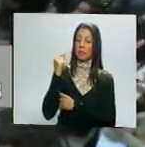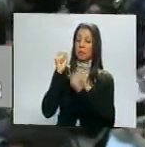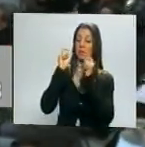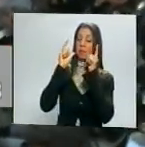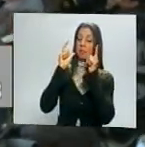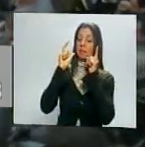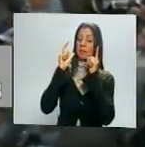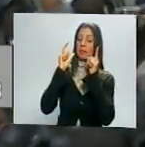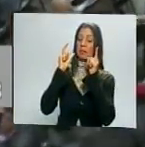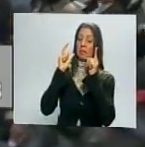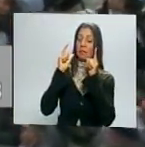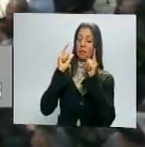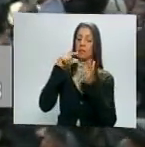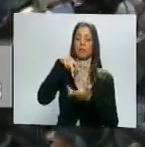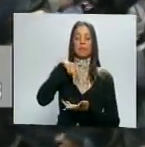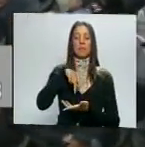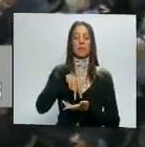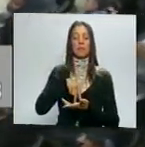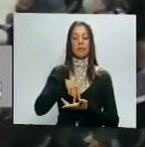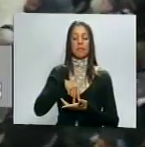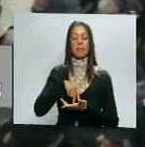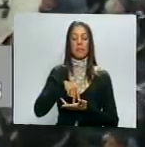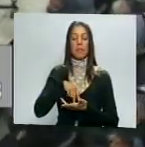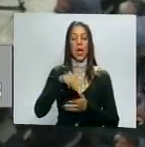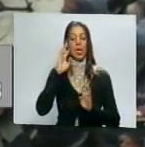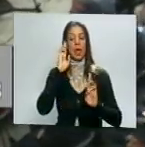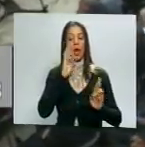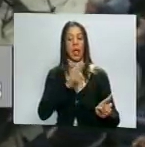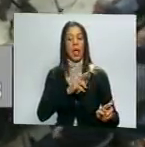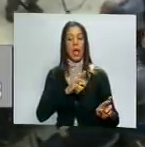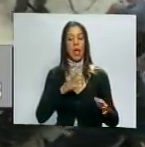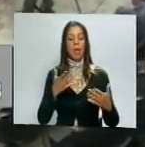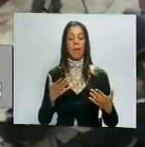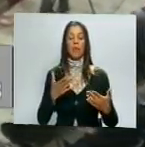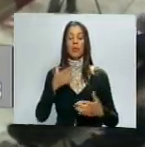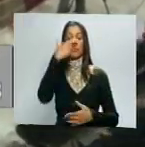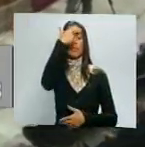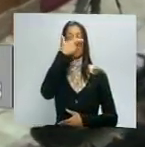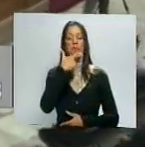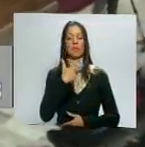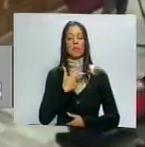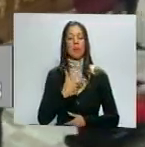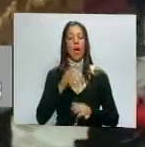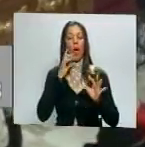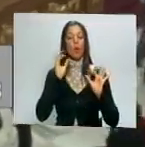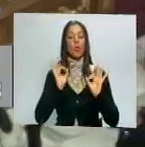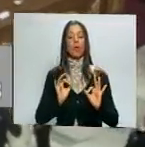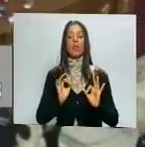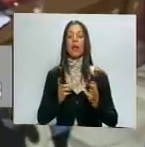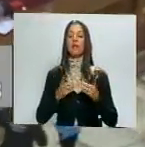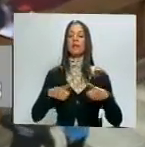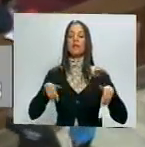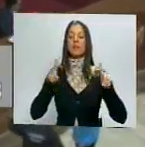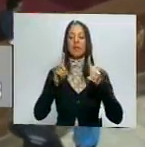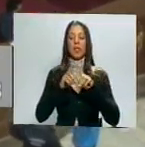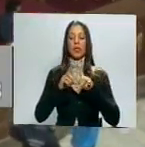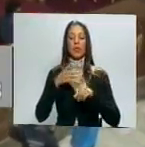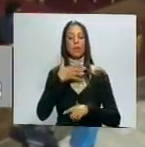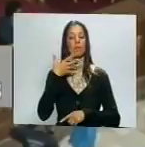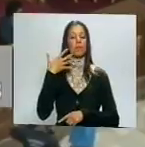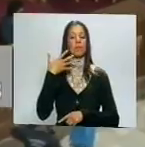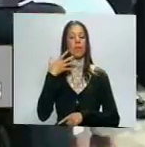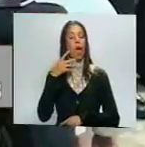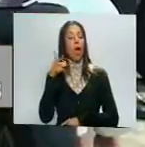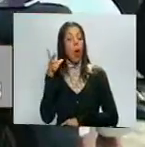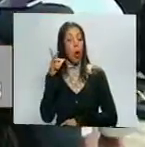allí, con decencia, con respeto, con prudencia, con dignidad.